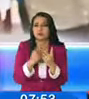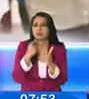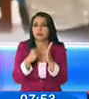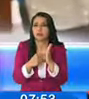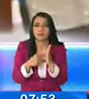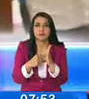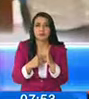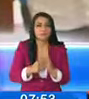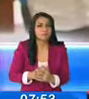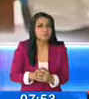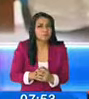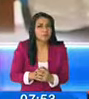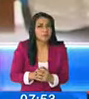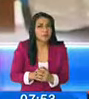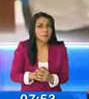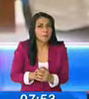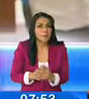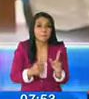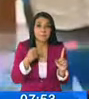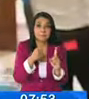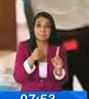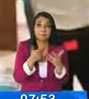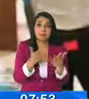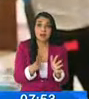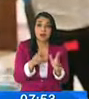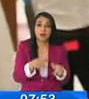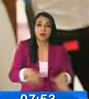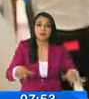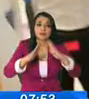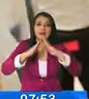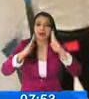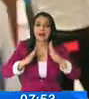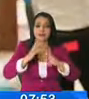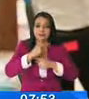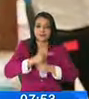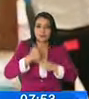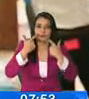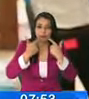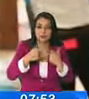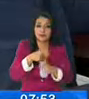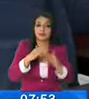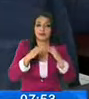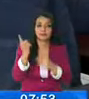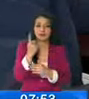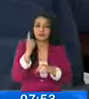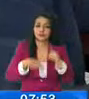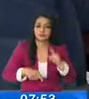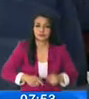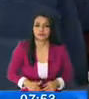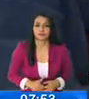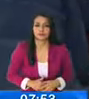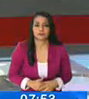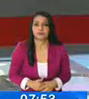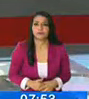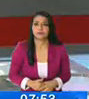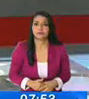hermana. A él ahora está viviendo en una residencia porque ya no podía vivir solo. Reportó Diego